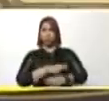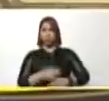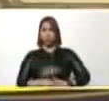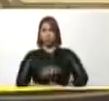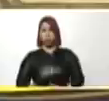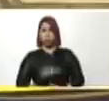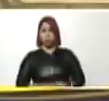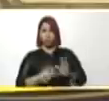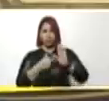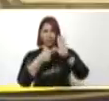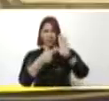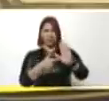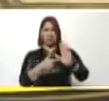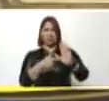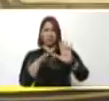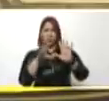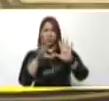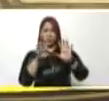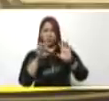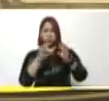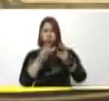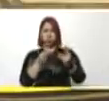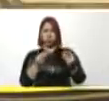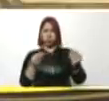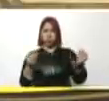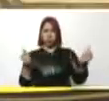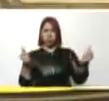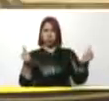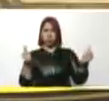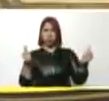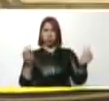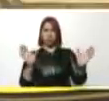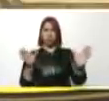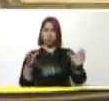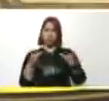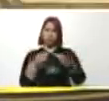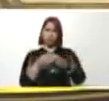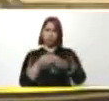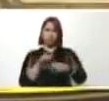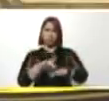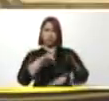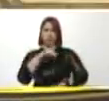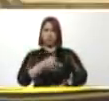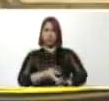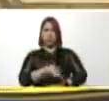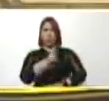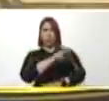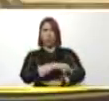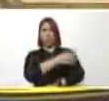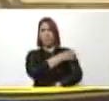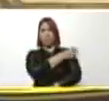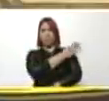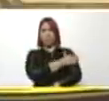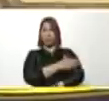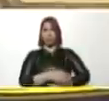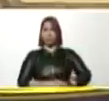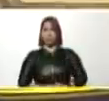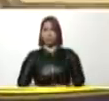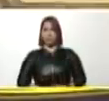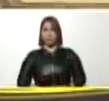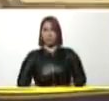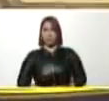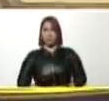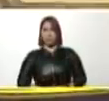que muestran la pudrición de un sector del extremismo de derecha venezolano.